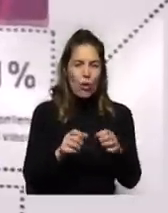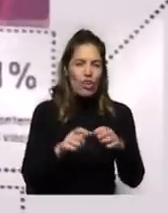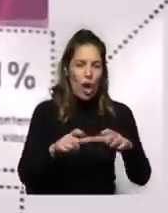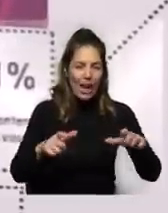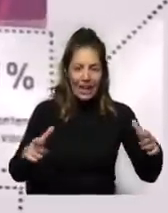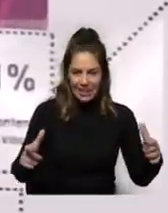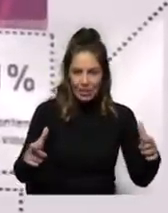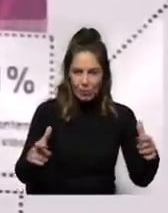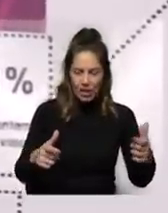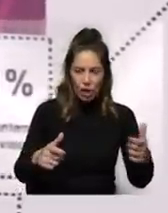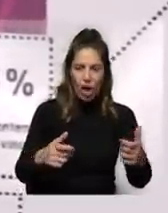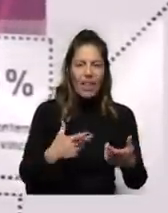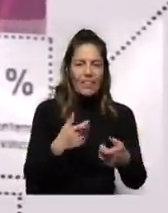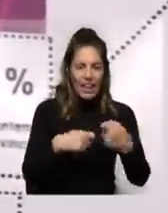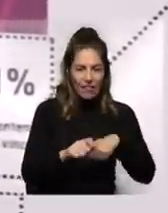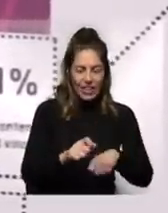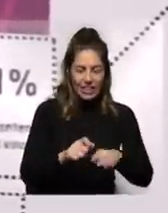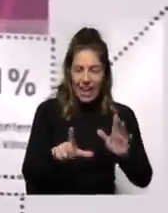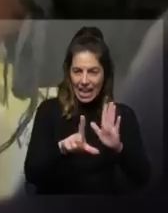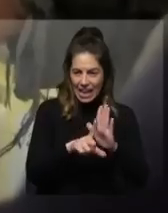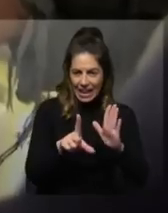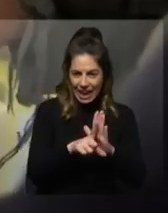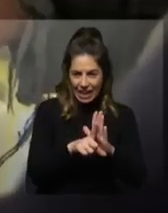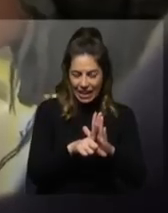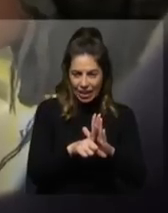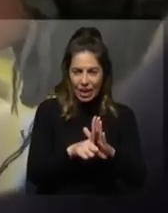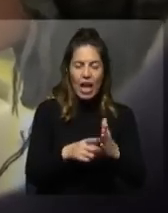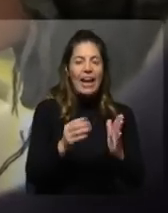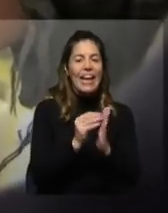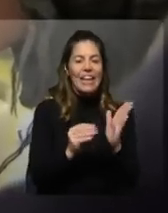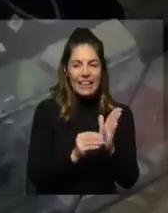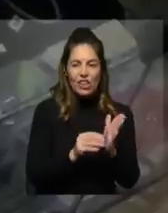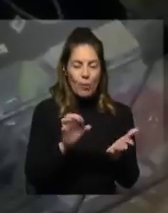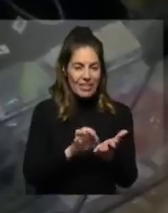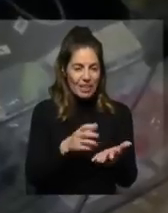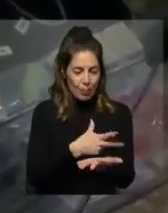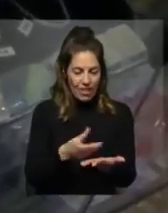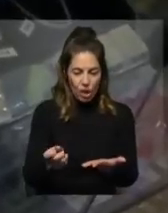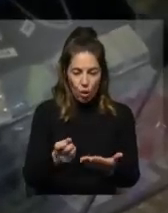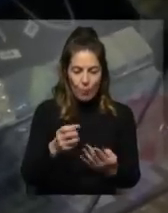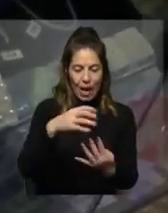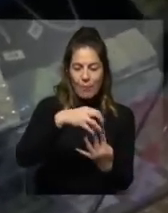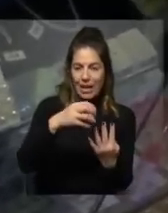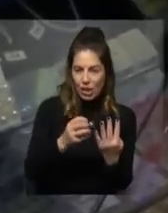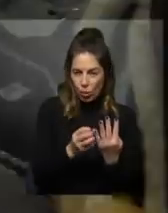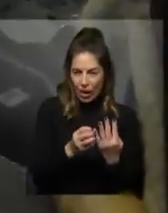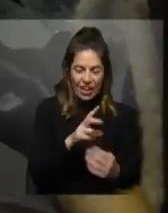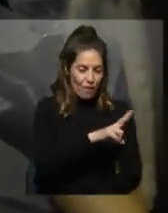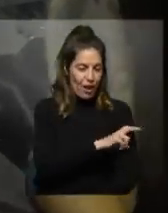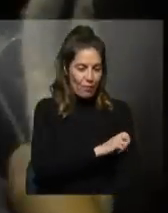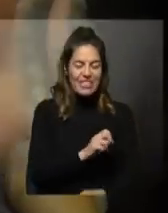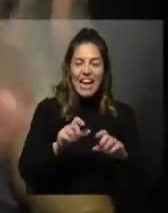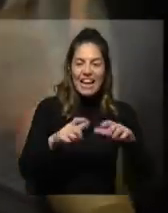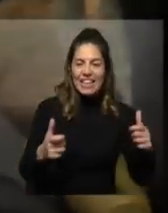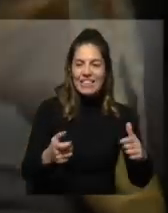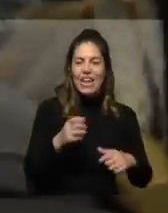del mercado legal que con la variante gama el registro para el sistema de compra de marihuana en Farmacias crecía en el entorno